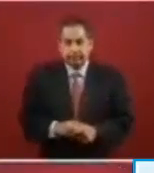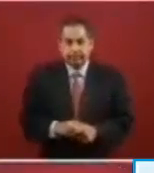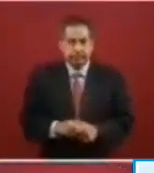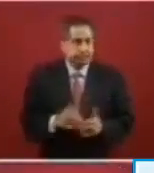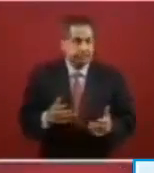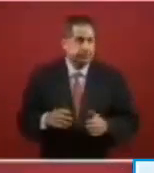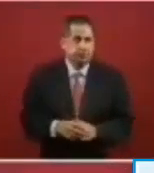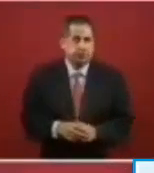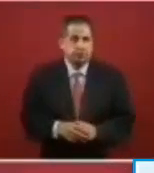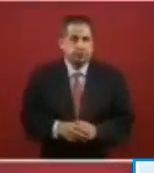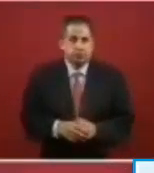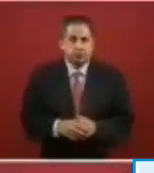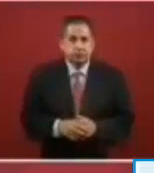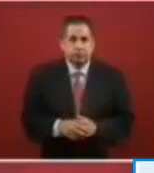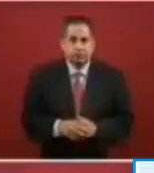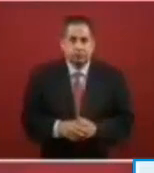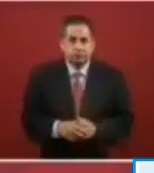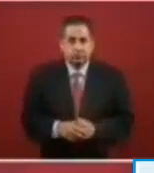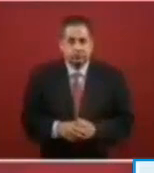Es como